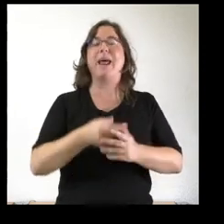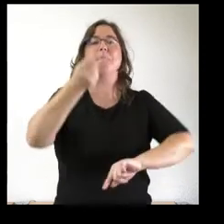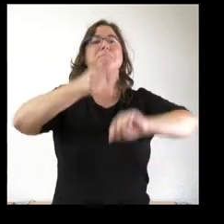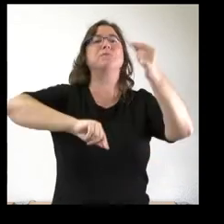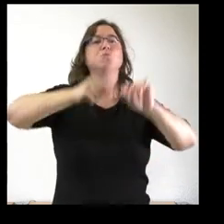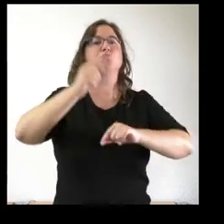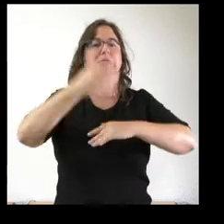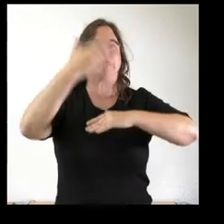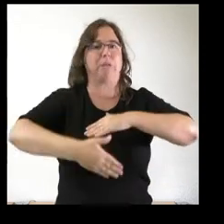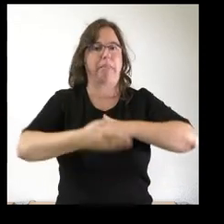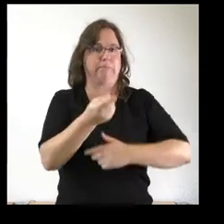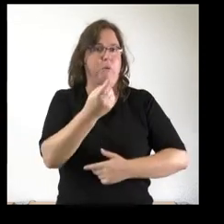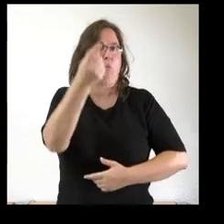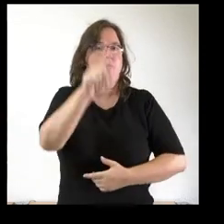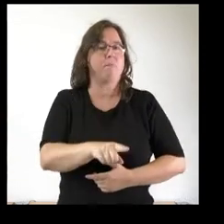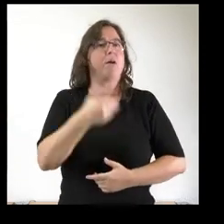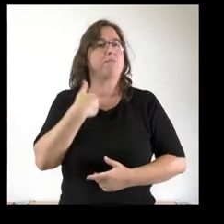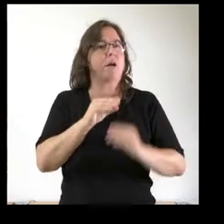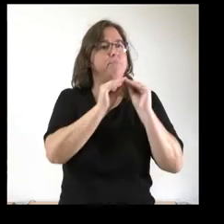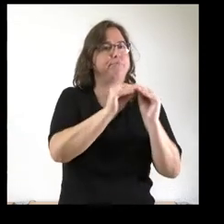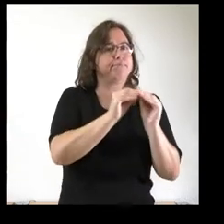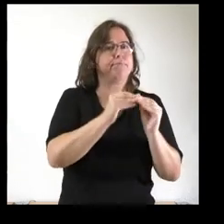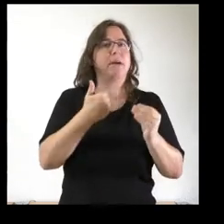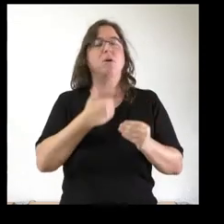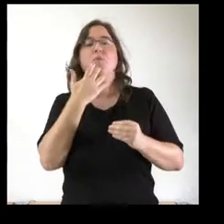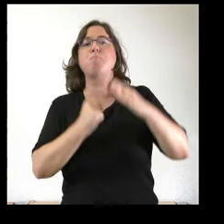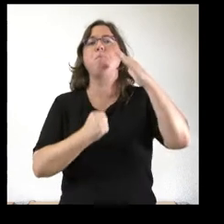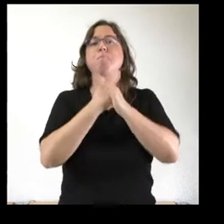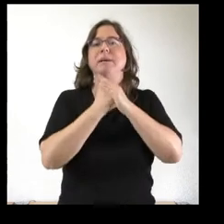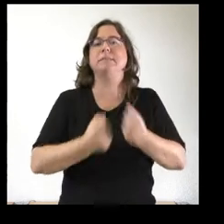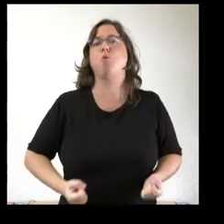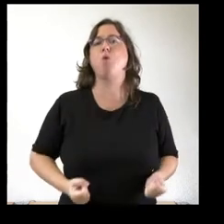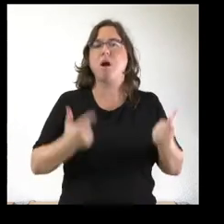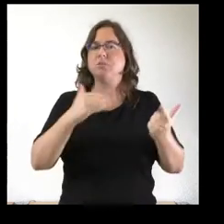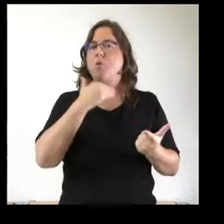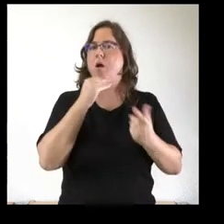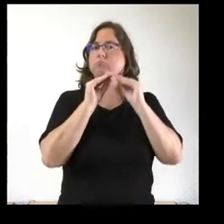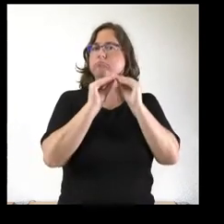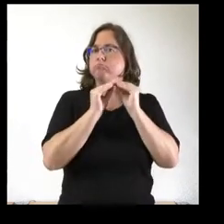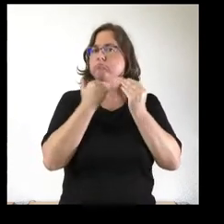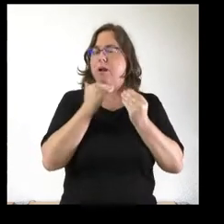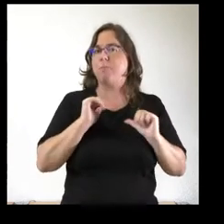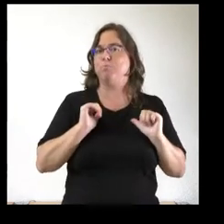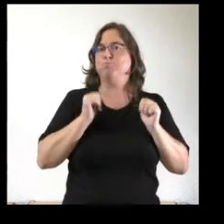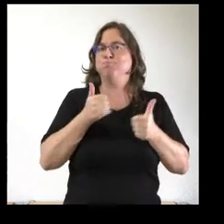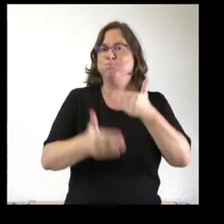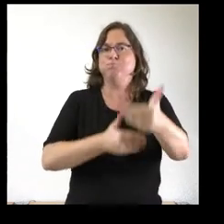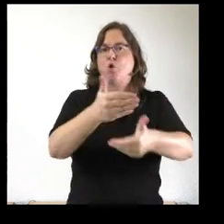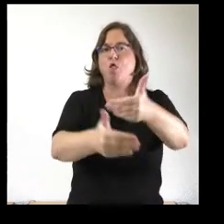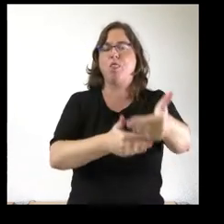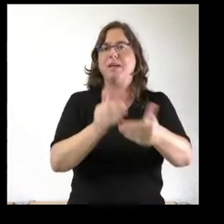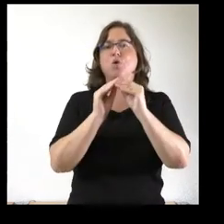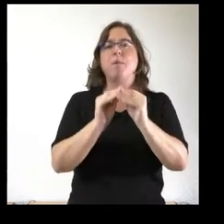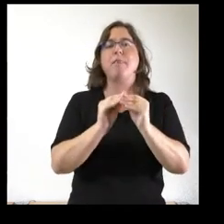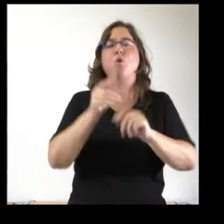presupuestos. No sé si se trabaja ya en la elaboración, por ejemplo, del techo de gasto o de algún otro parámetro que marque el inicio del proceso de elaboración